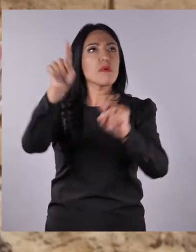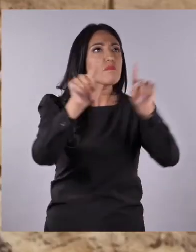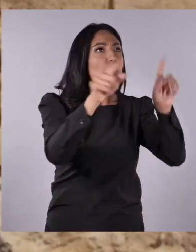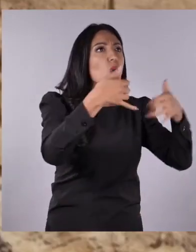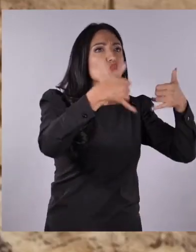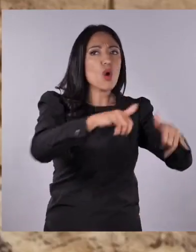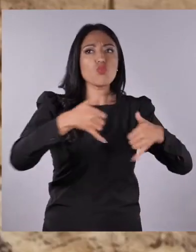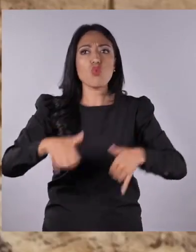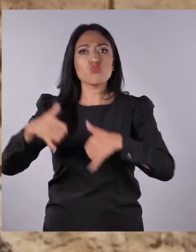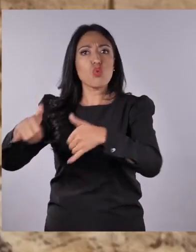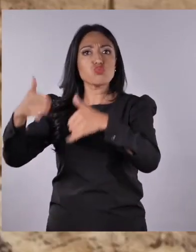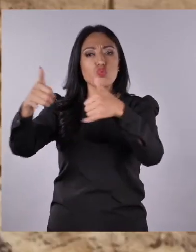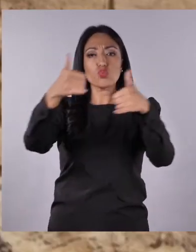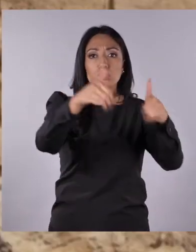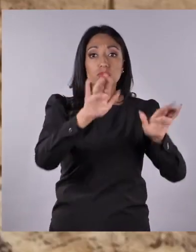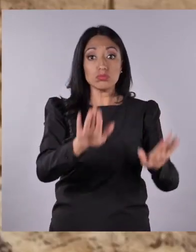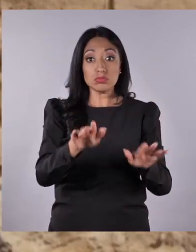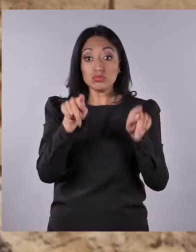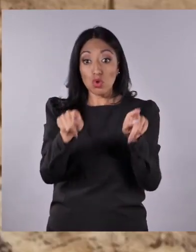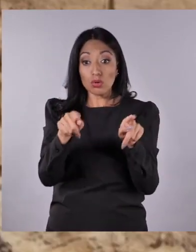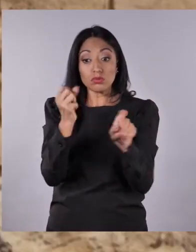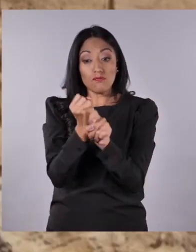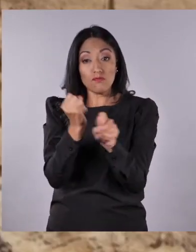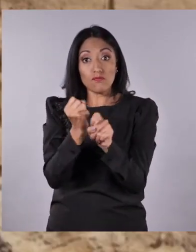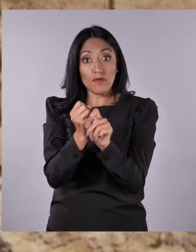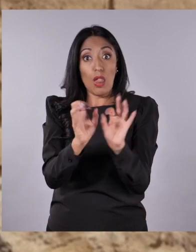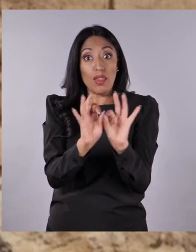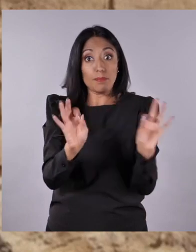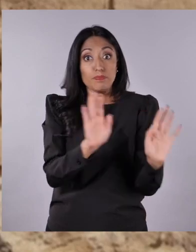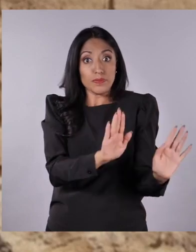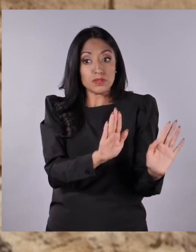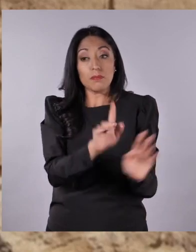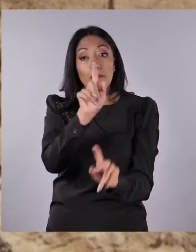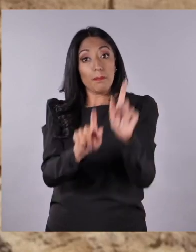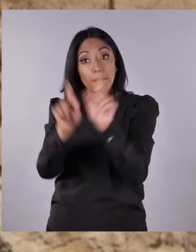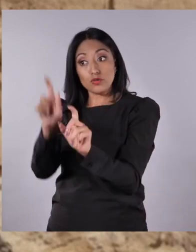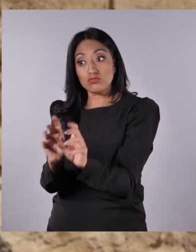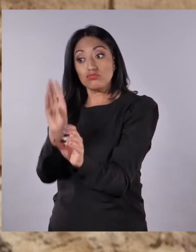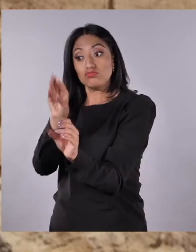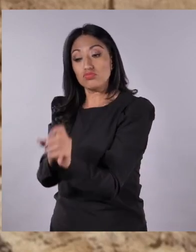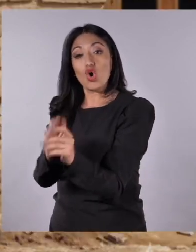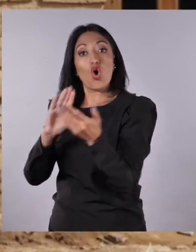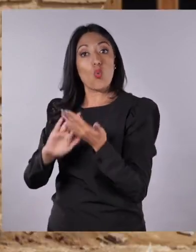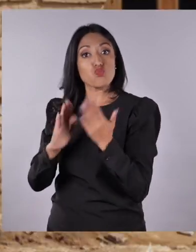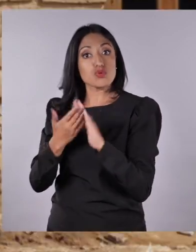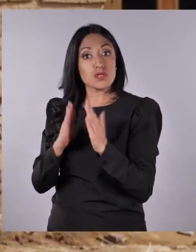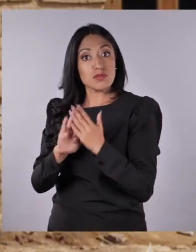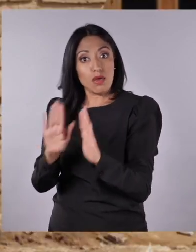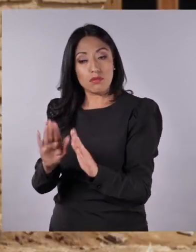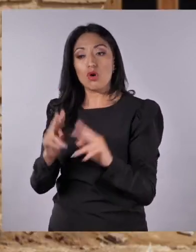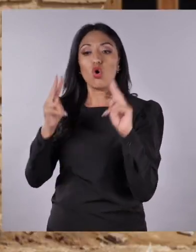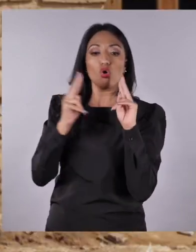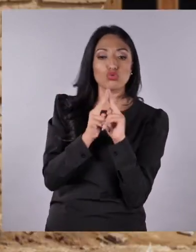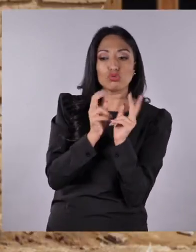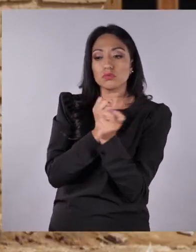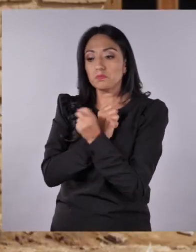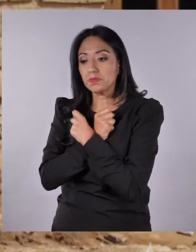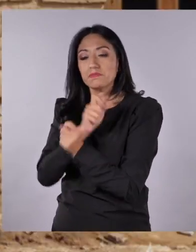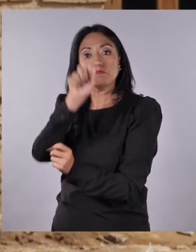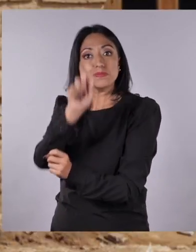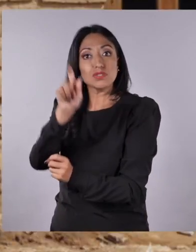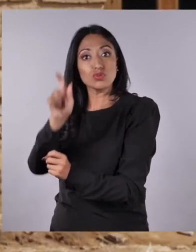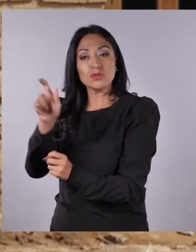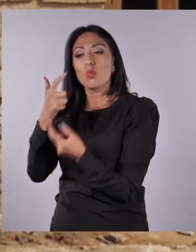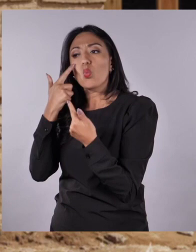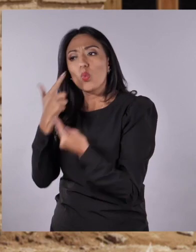partes. Y esto no solo se refleja en las mingas, porque cuando todas las personas que forman parte de la comunidad conocen y quieren a cada